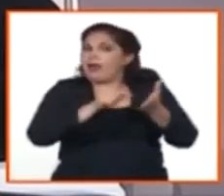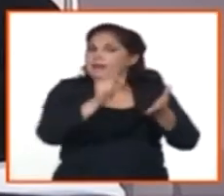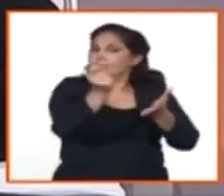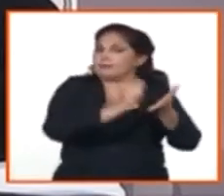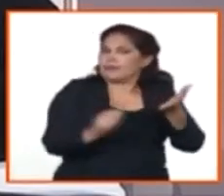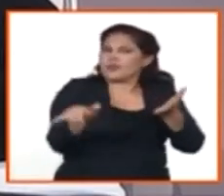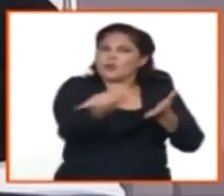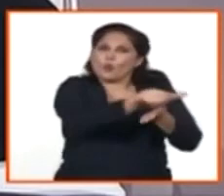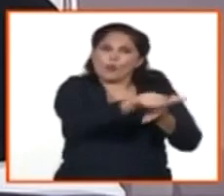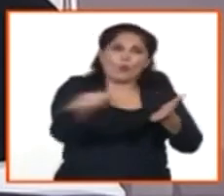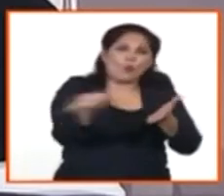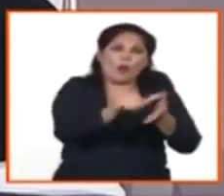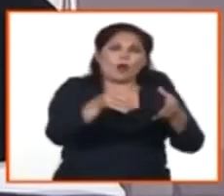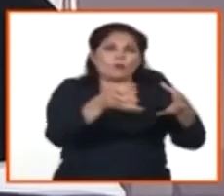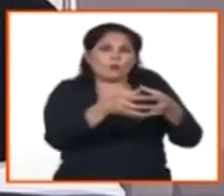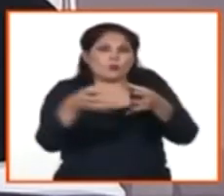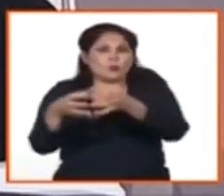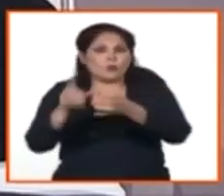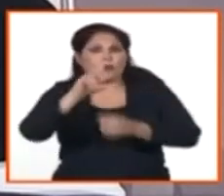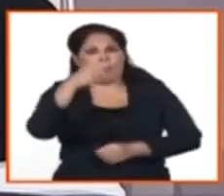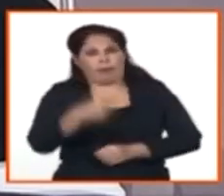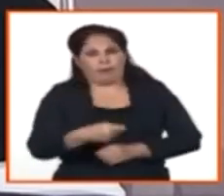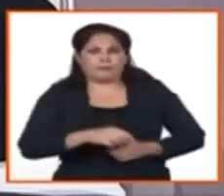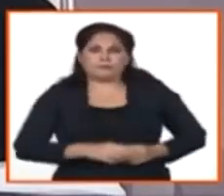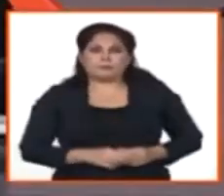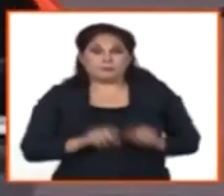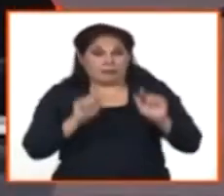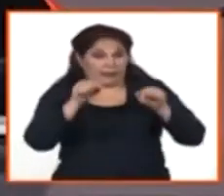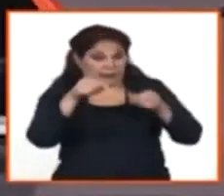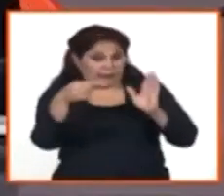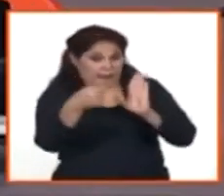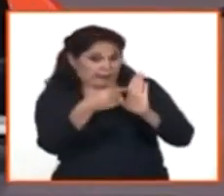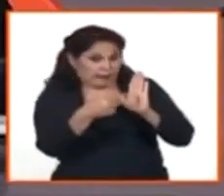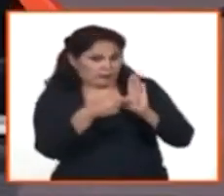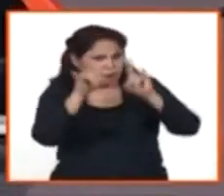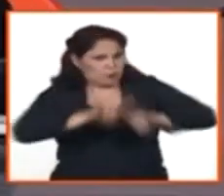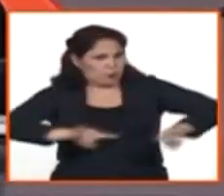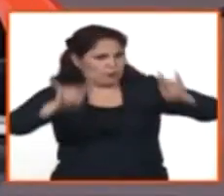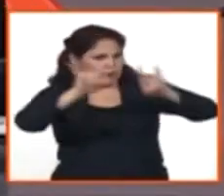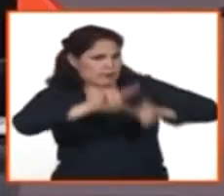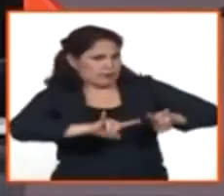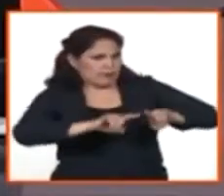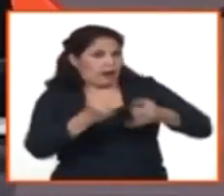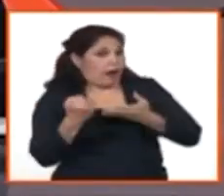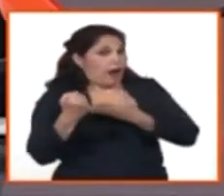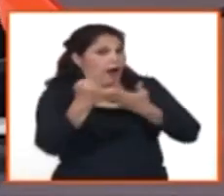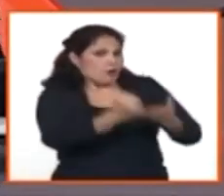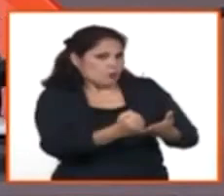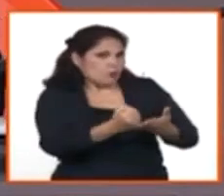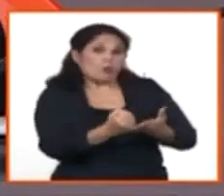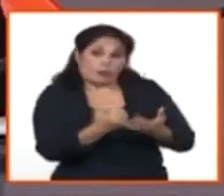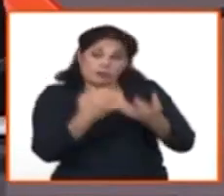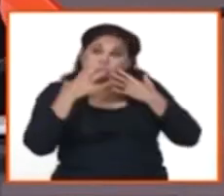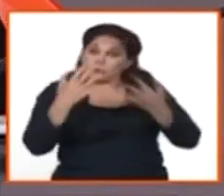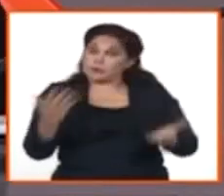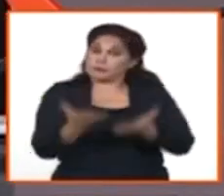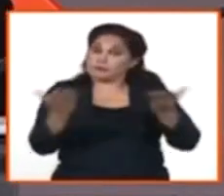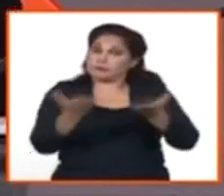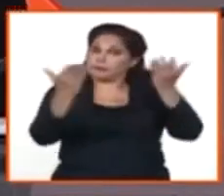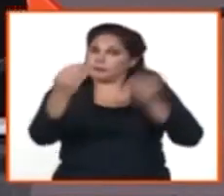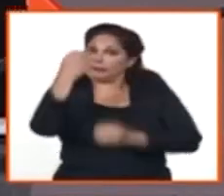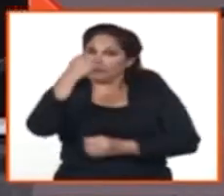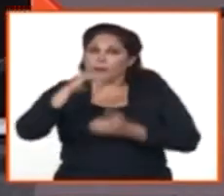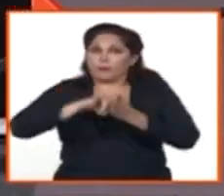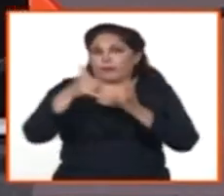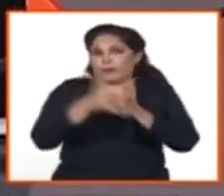también en la conformación de la ley. Y dentro de ellos, por supuesto, la academia y la ciencia cubana, que han hecho importantes aportes a este proyecto. De eso